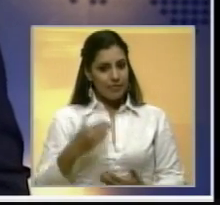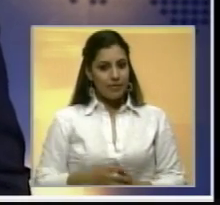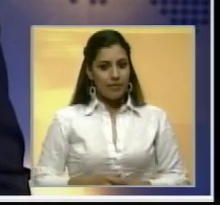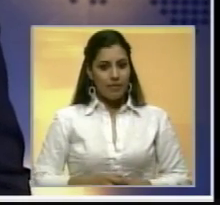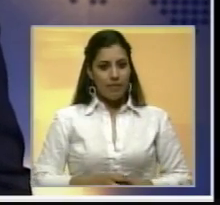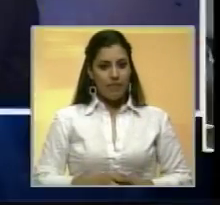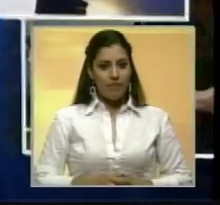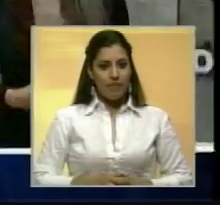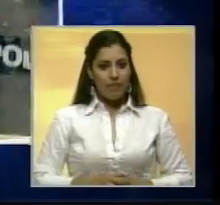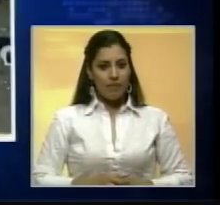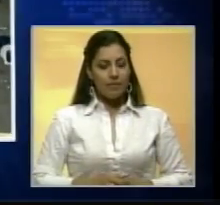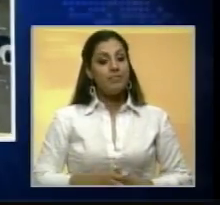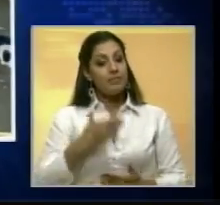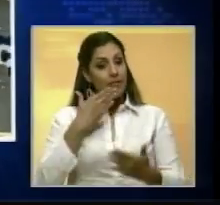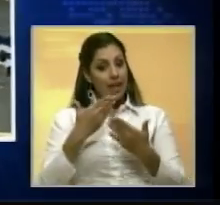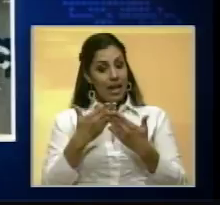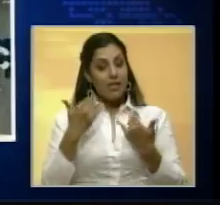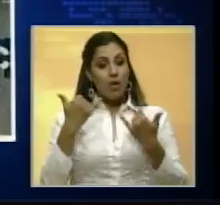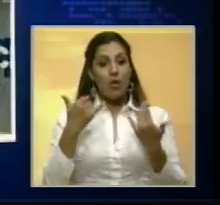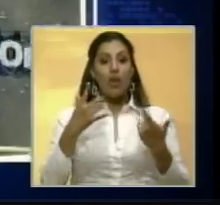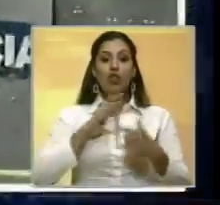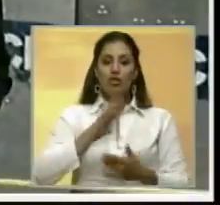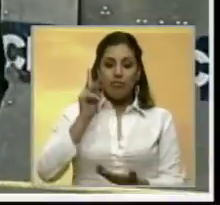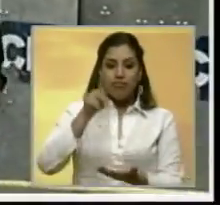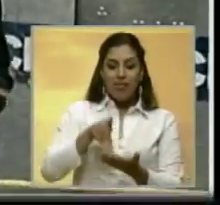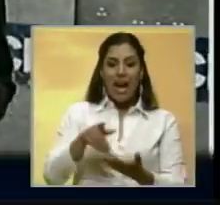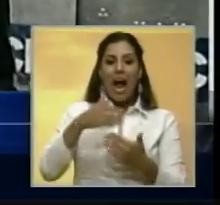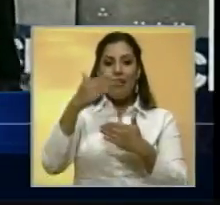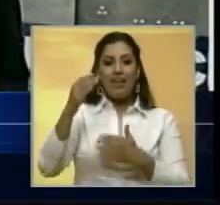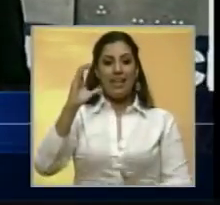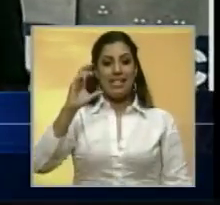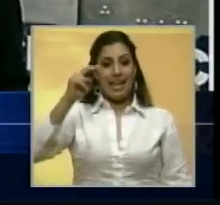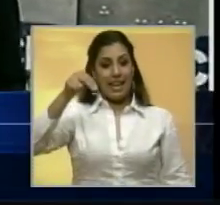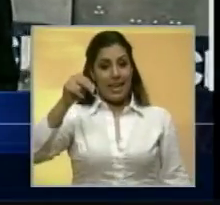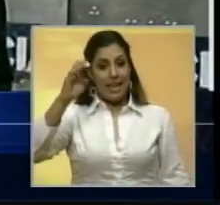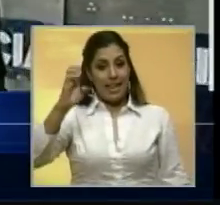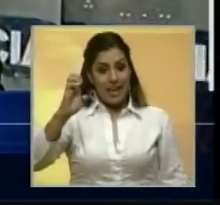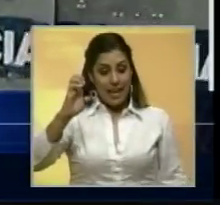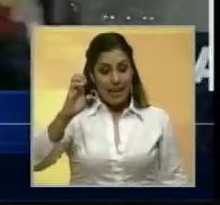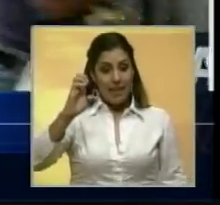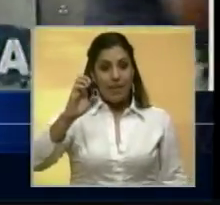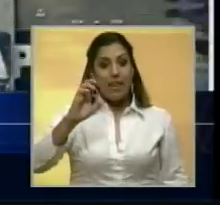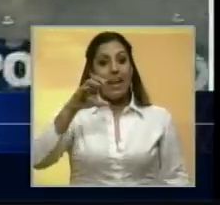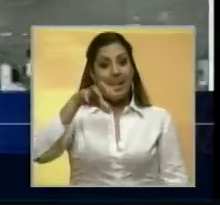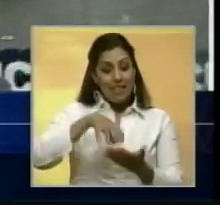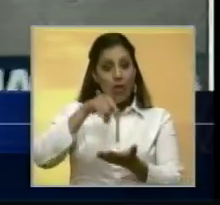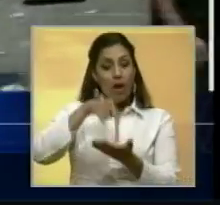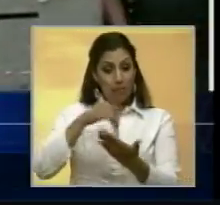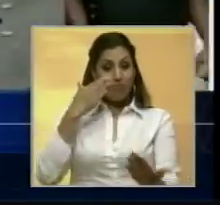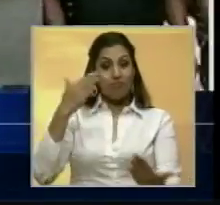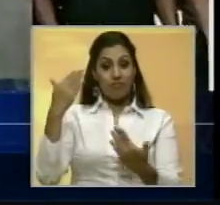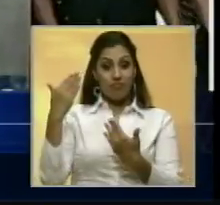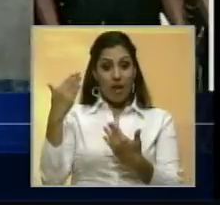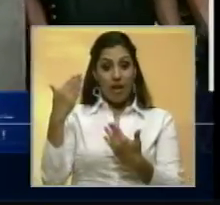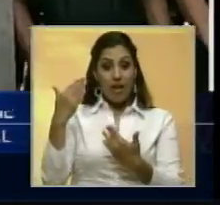Jessica. Gracias por el pase, estudio. Me encuentro a las afueras del Consejo Nacional Electoral. En estos momentos podemos observar la